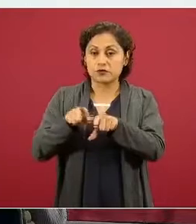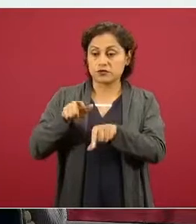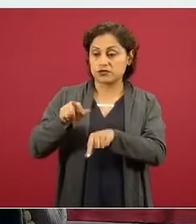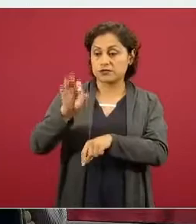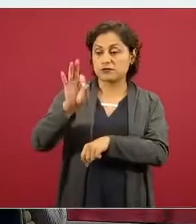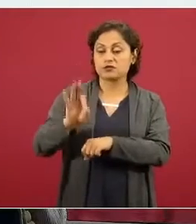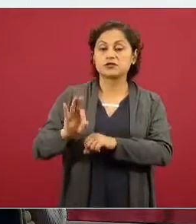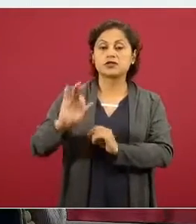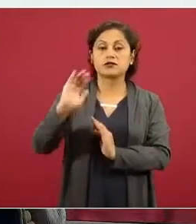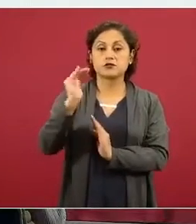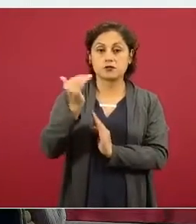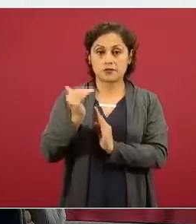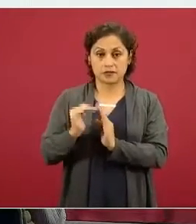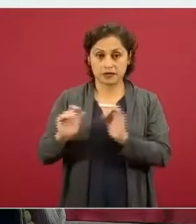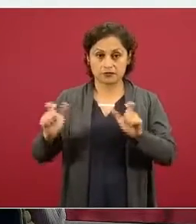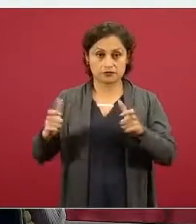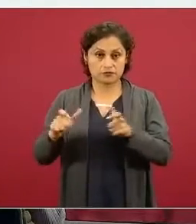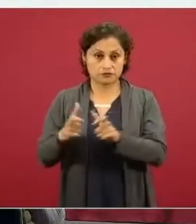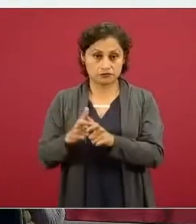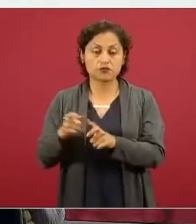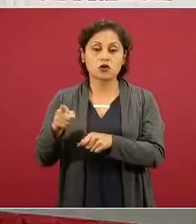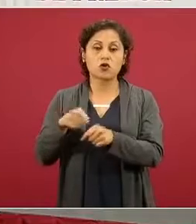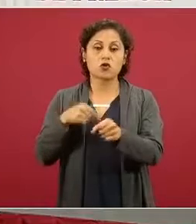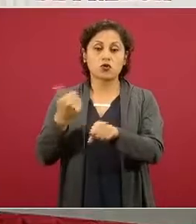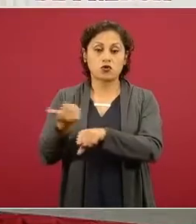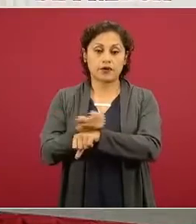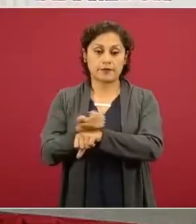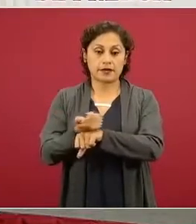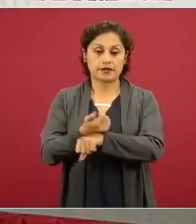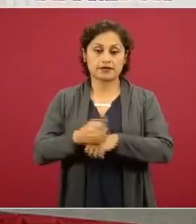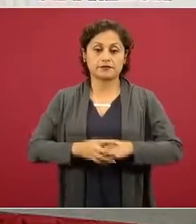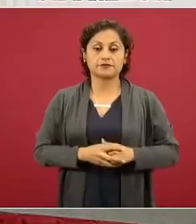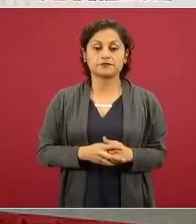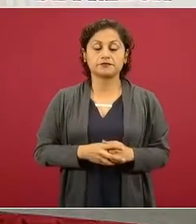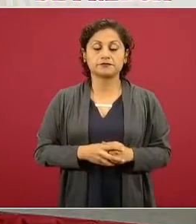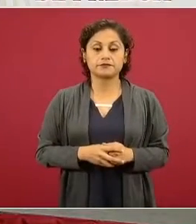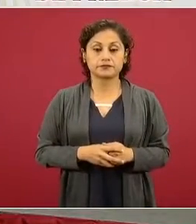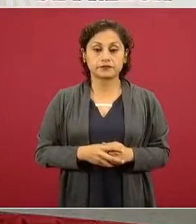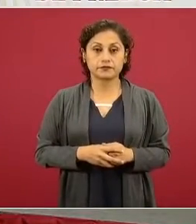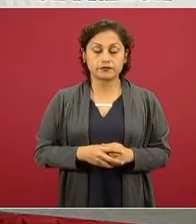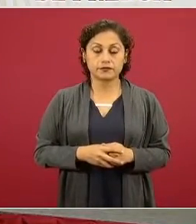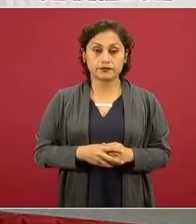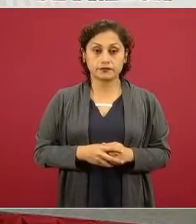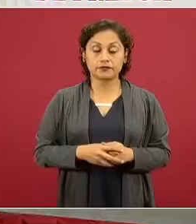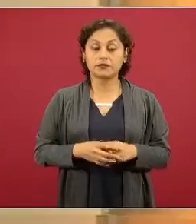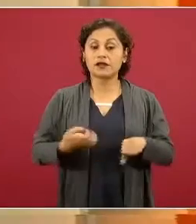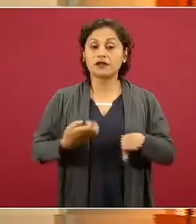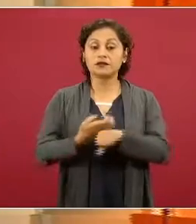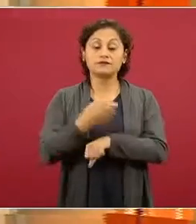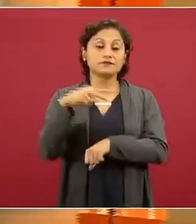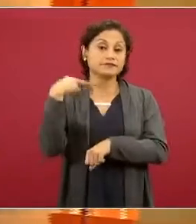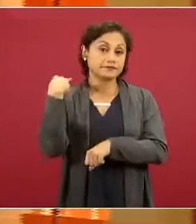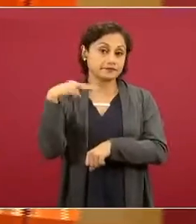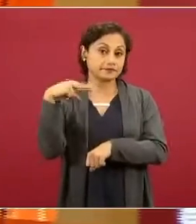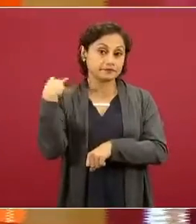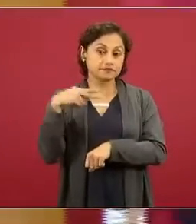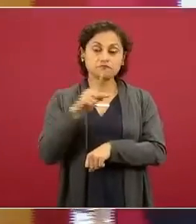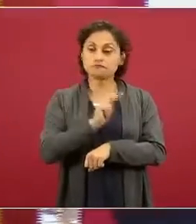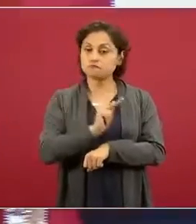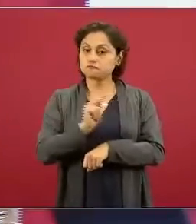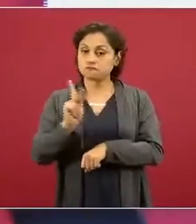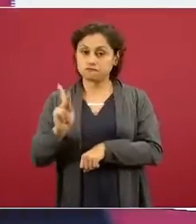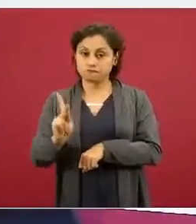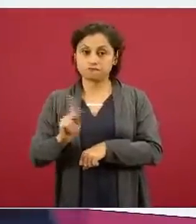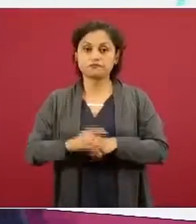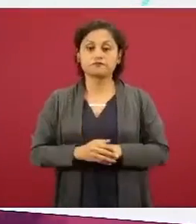17% y un nivel de riesgo amarillo. La siguiente. Veracruz, similar,